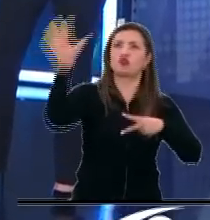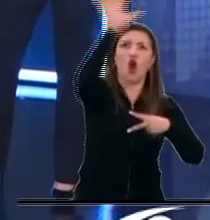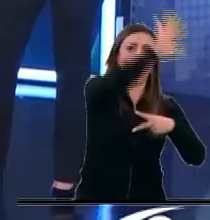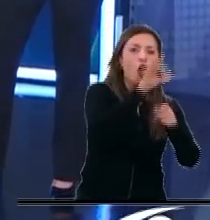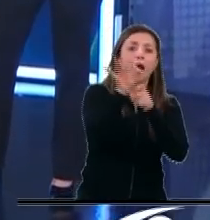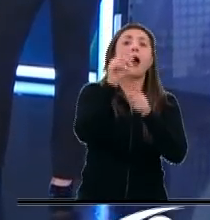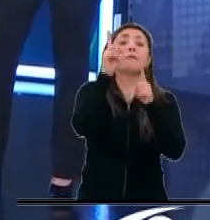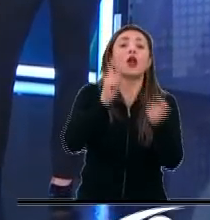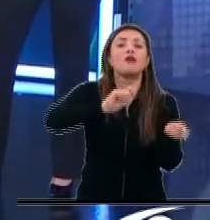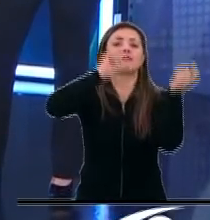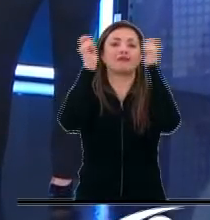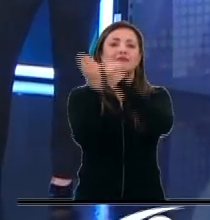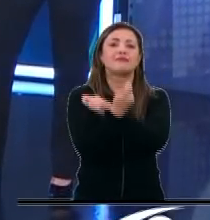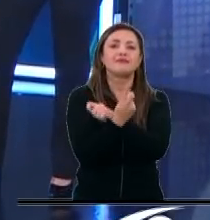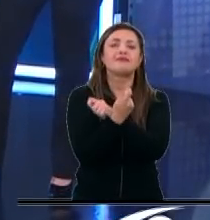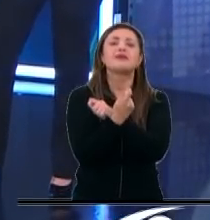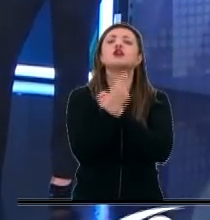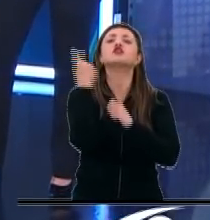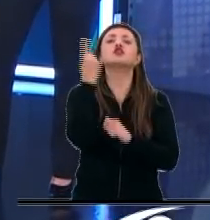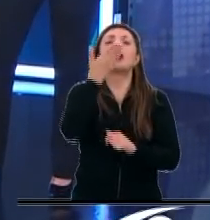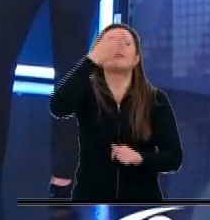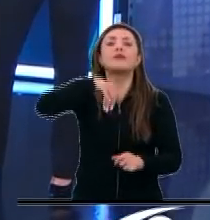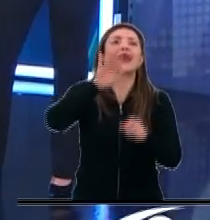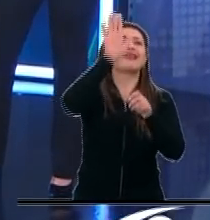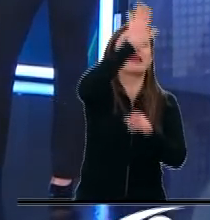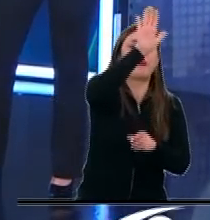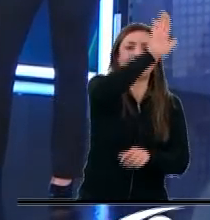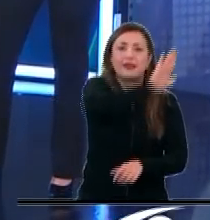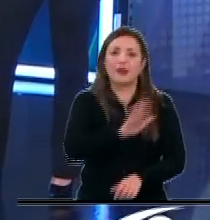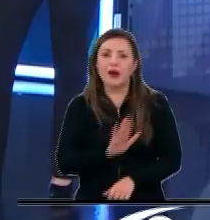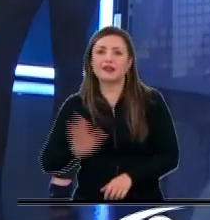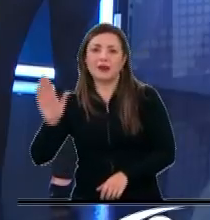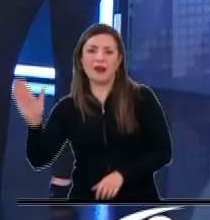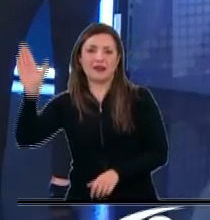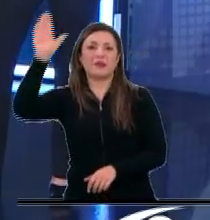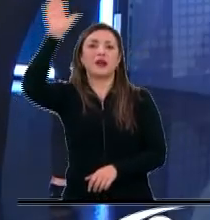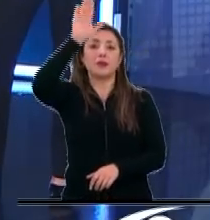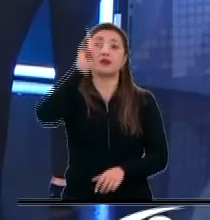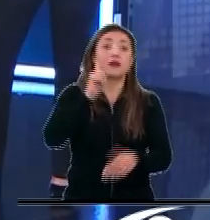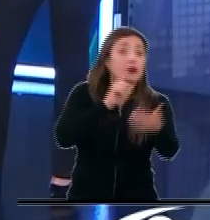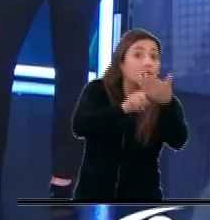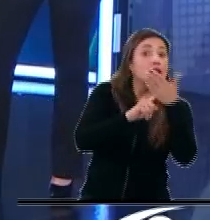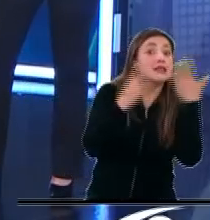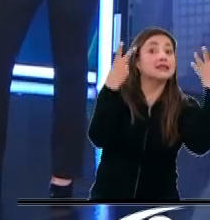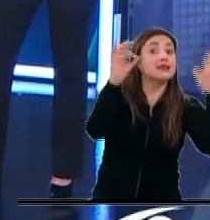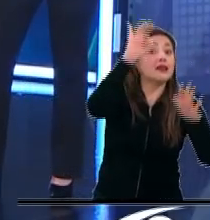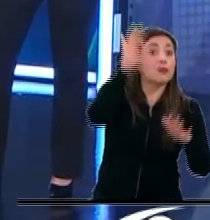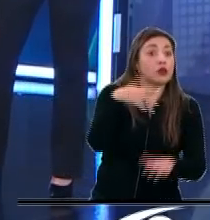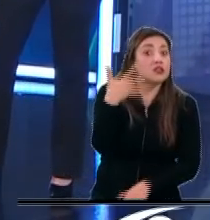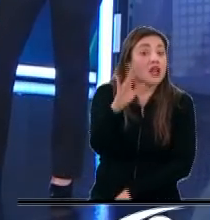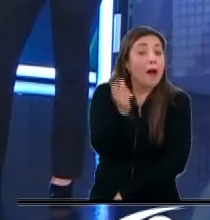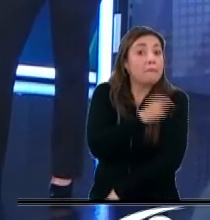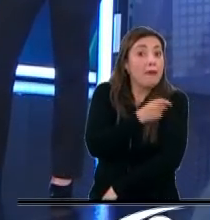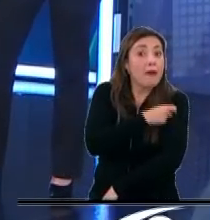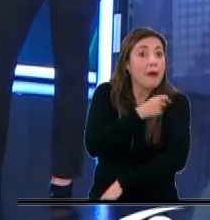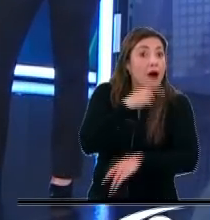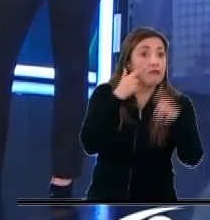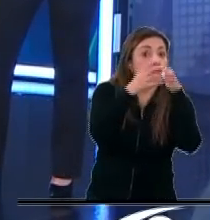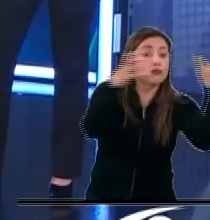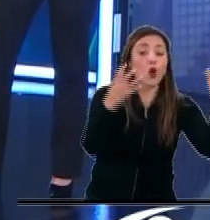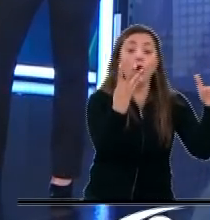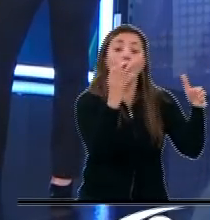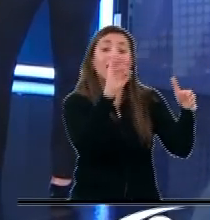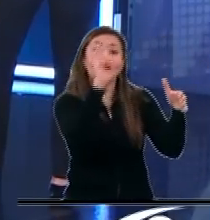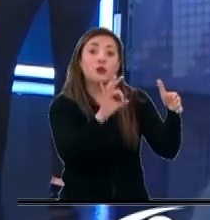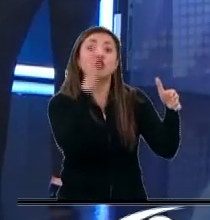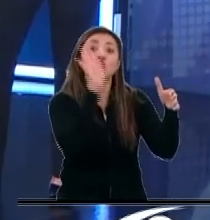cambio y ahora se aplicará por departamentos, aquellos en que su mayoría tenga el 70% de la población vacunada y el